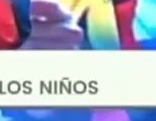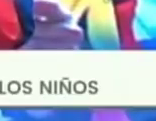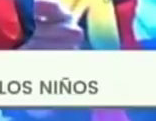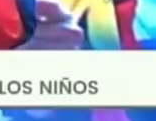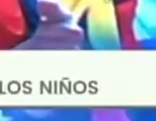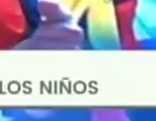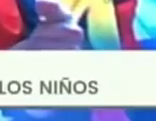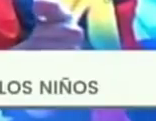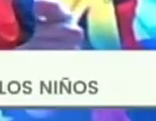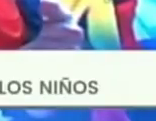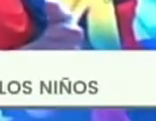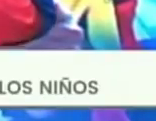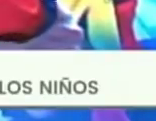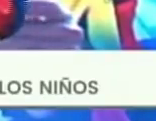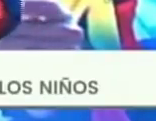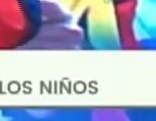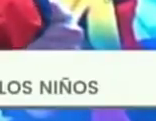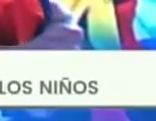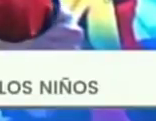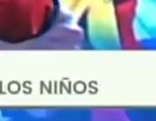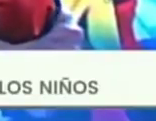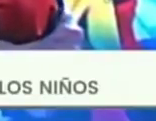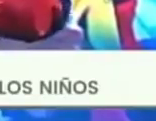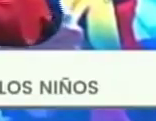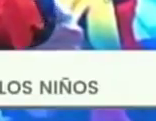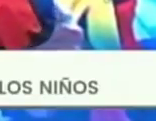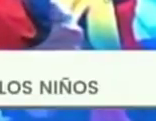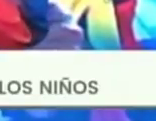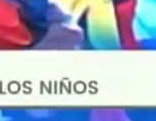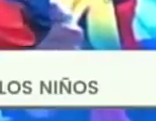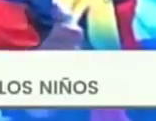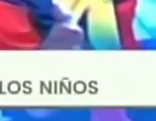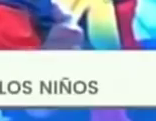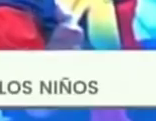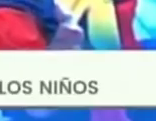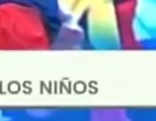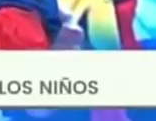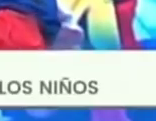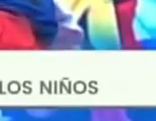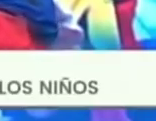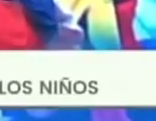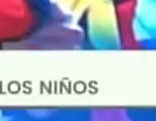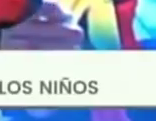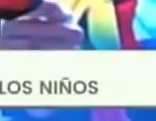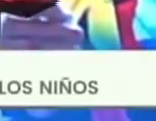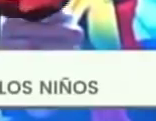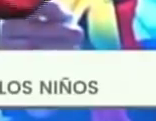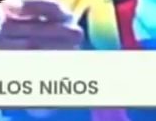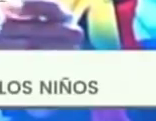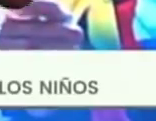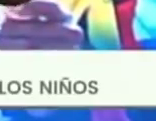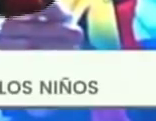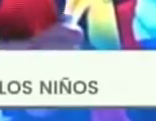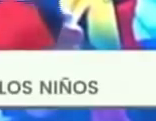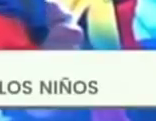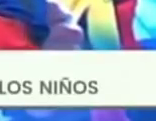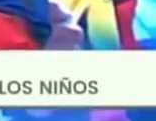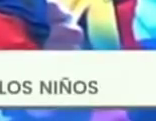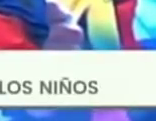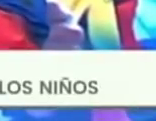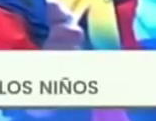9 meses, de 1 año y medio, hasta de 16 años las nietas. Y hemos visto cómo a esas niñas y niños los